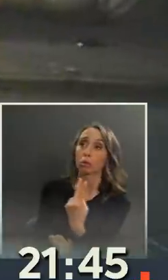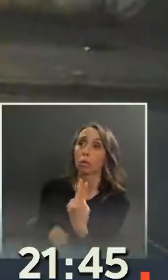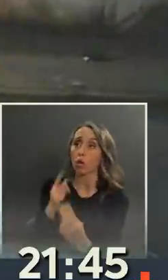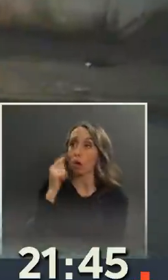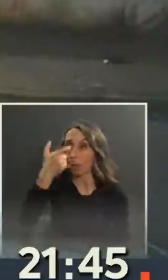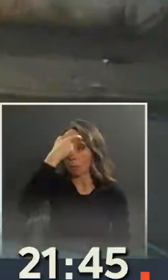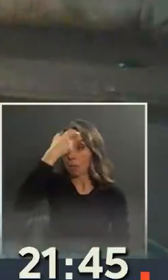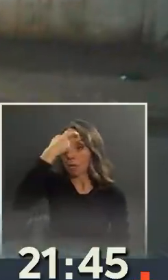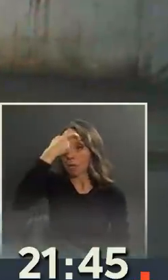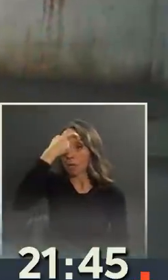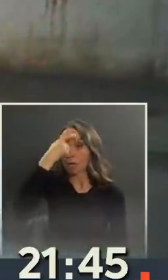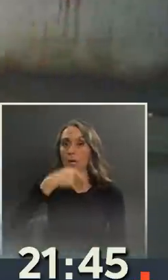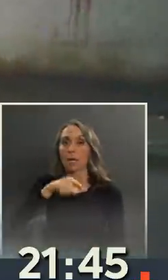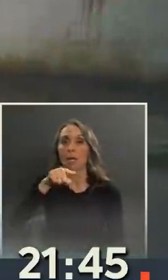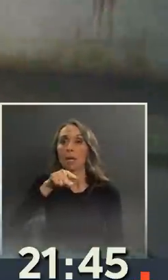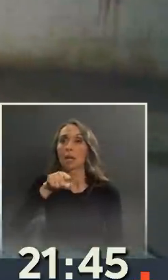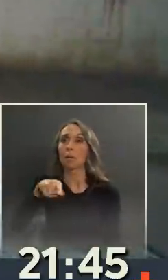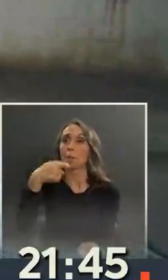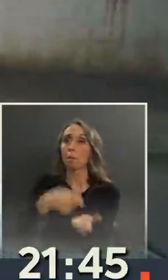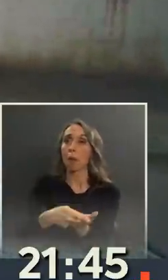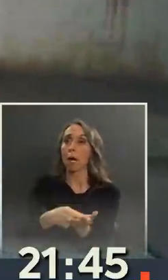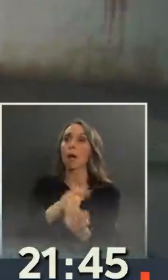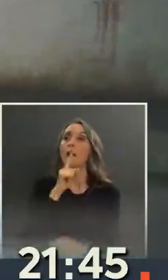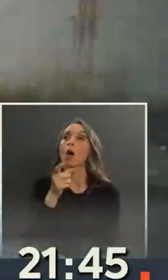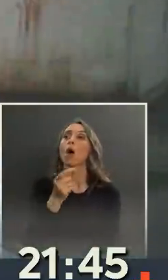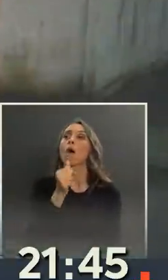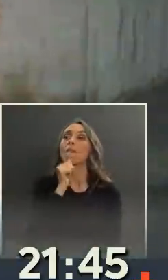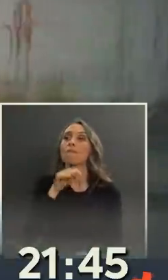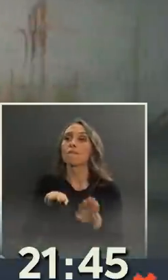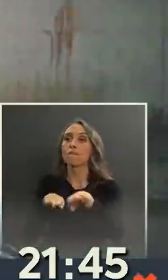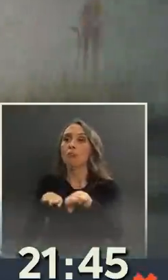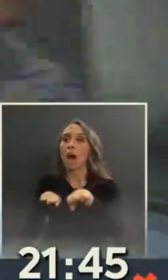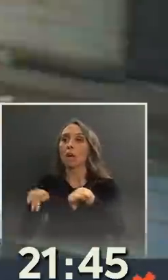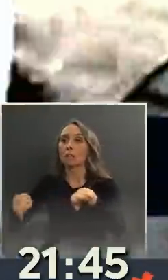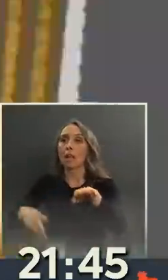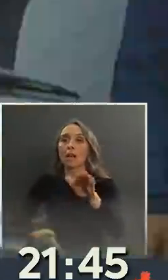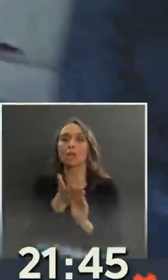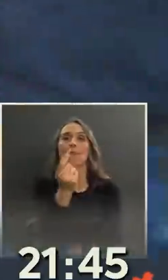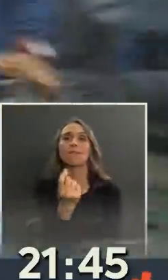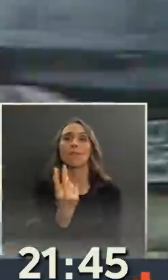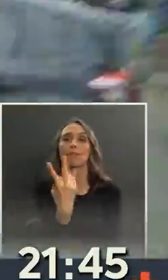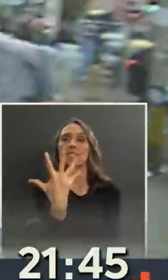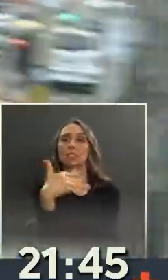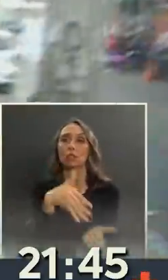Pero está que se le apaga, ¿no? Hay que preguntarle cuánto le falta al otro para que salga, pues. Vale